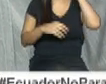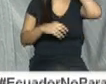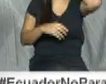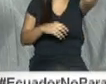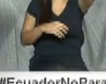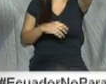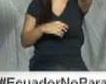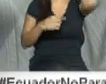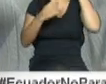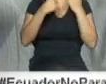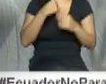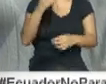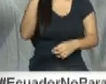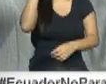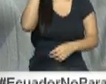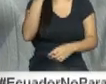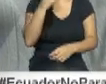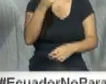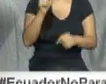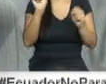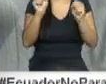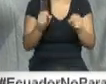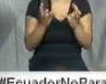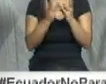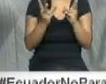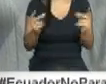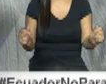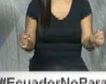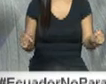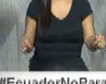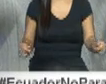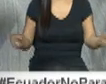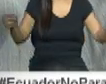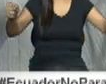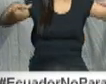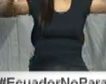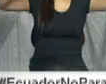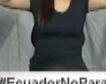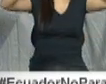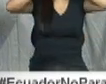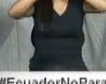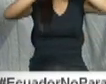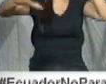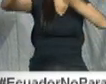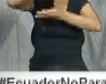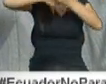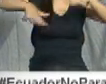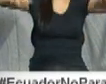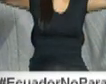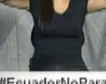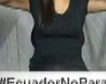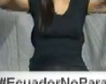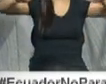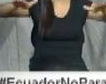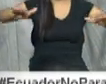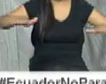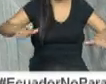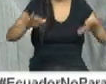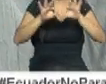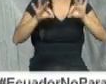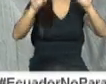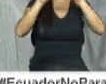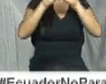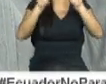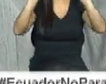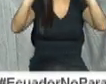conflicto, se tiene que hacer todo lo posible por bajar las tensiones, ¿no? Y insisto, sí, yo creo que el diálogo debe